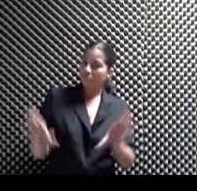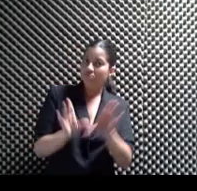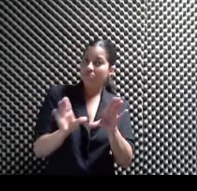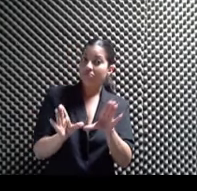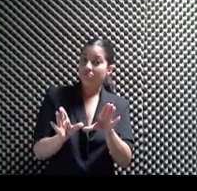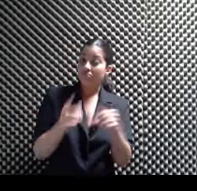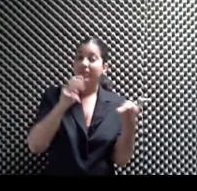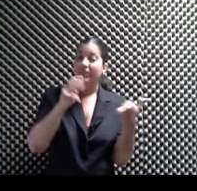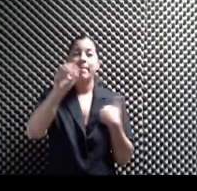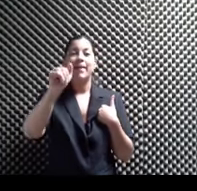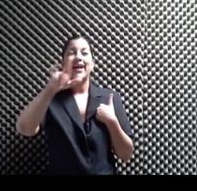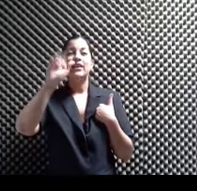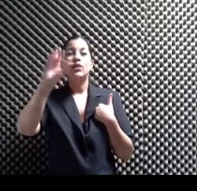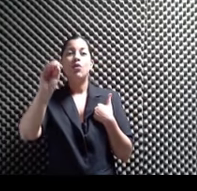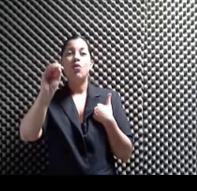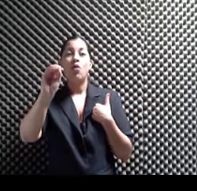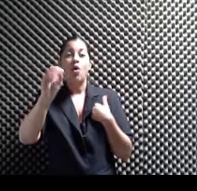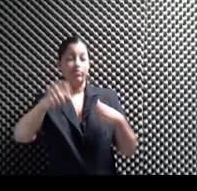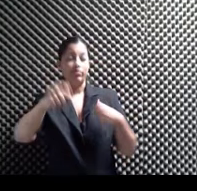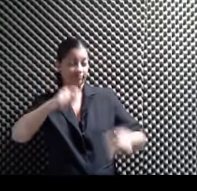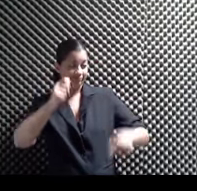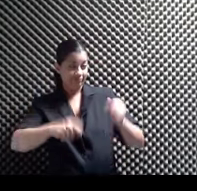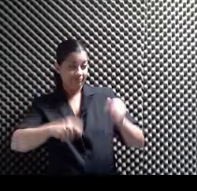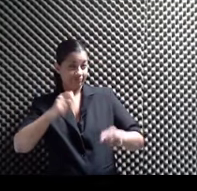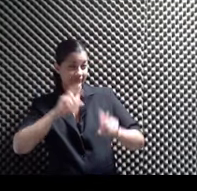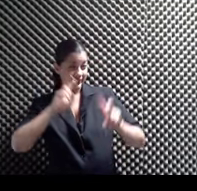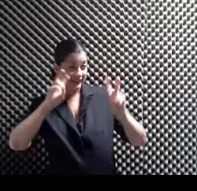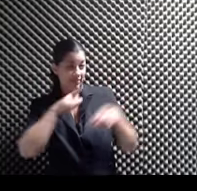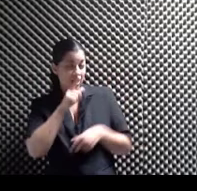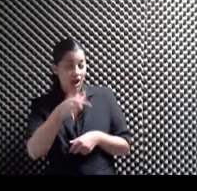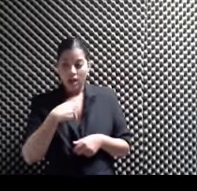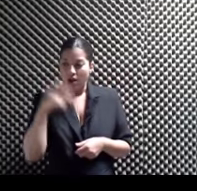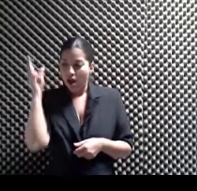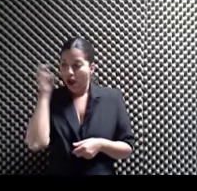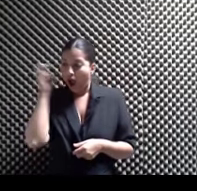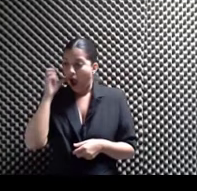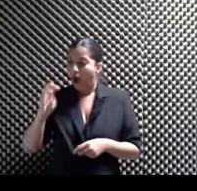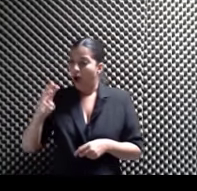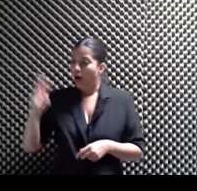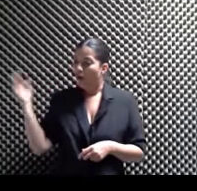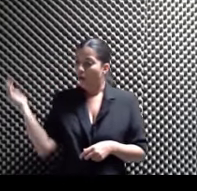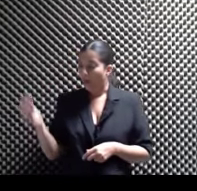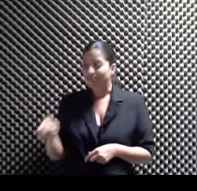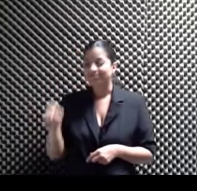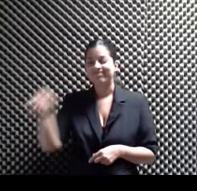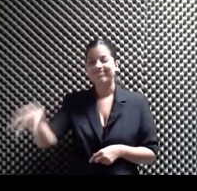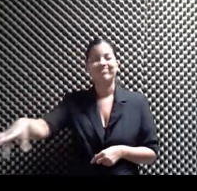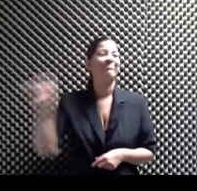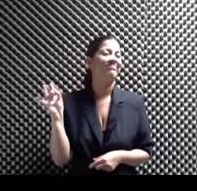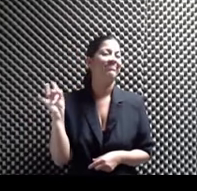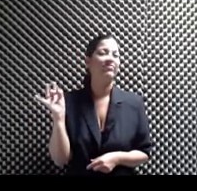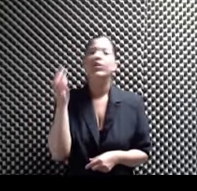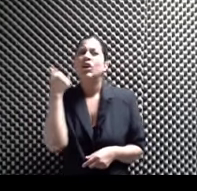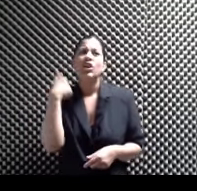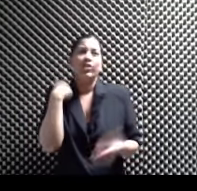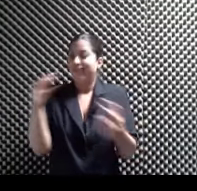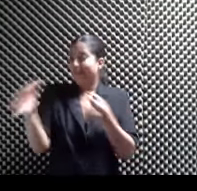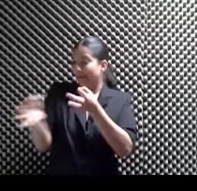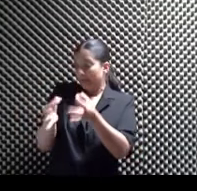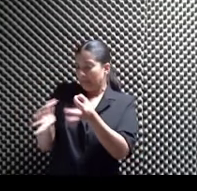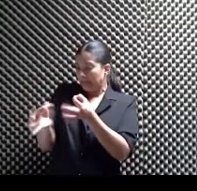Mario Tocó la batería En ese tema Yo dije Este Porque no Solo tuve ni que Explicar Y se